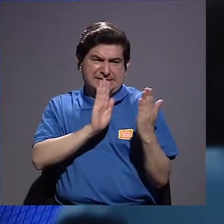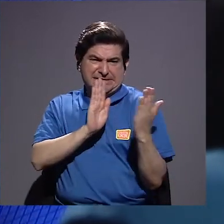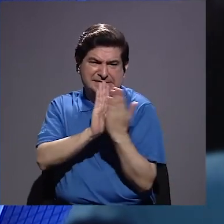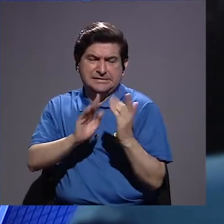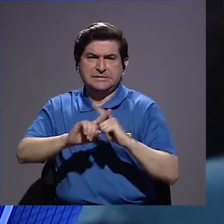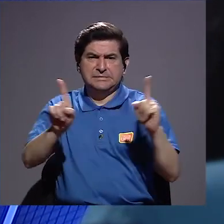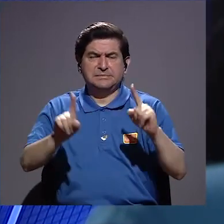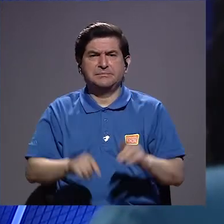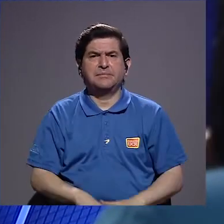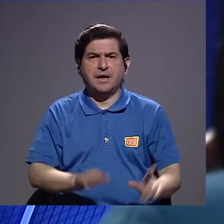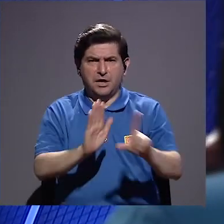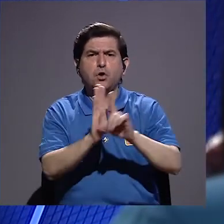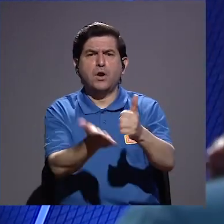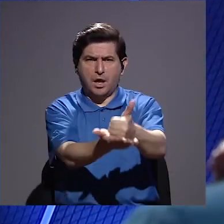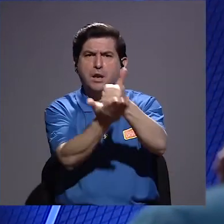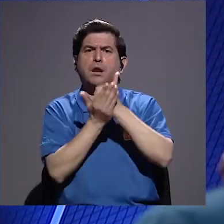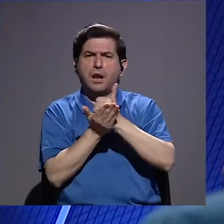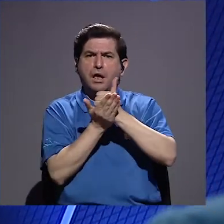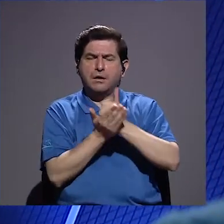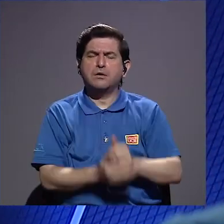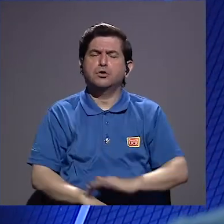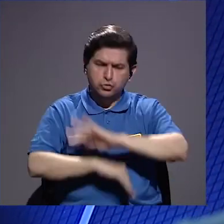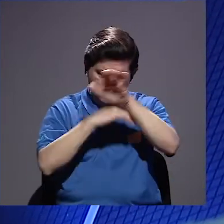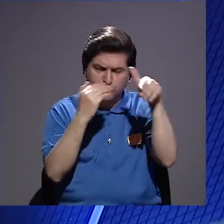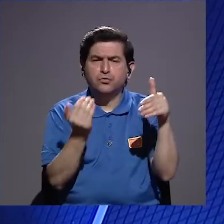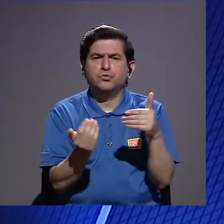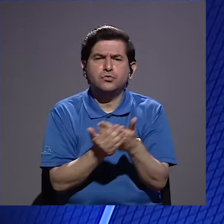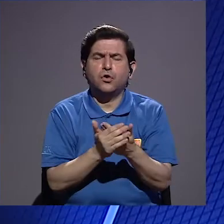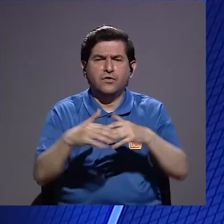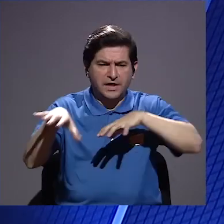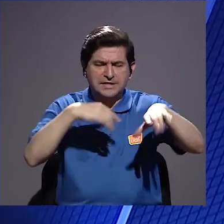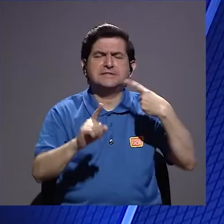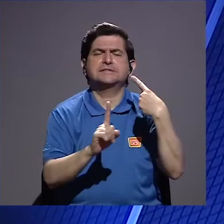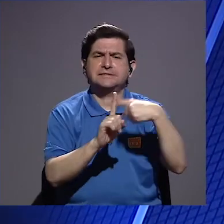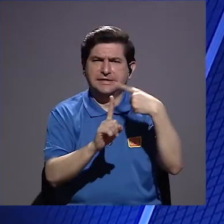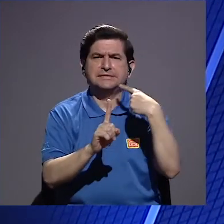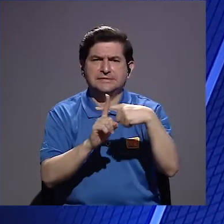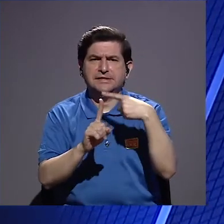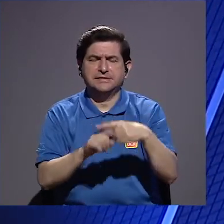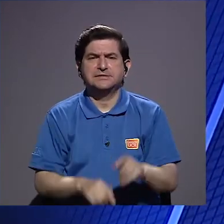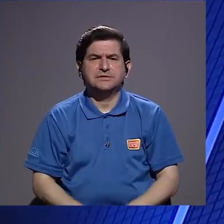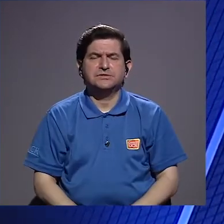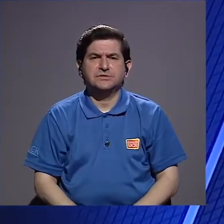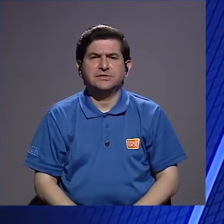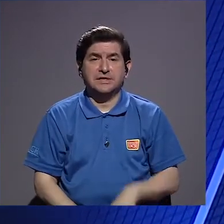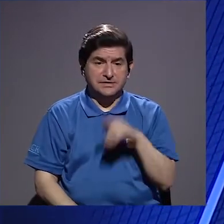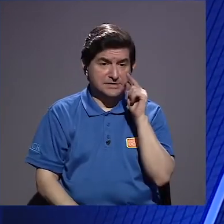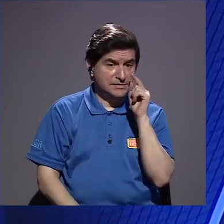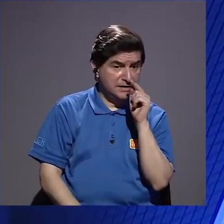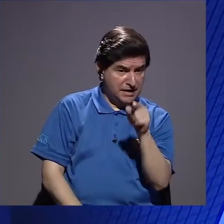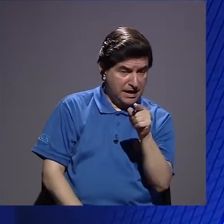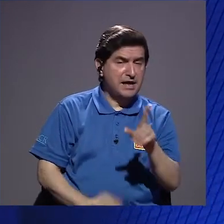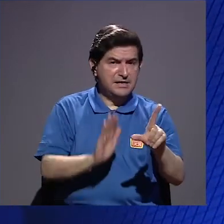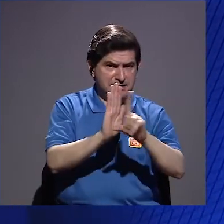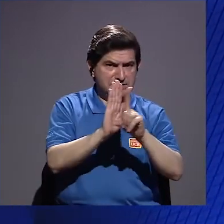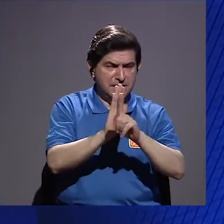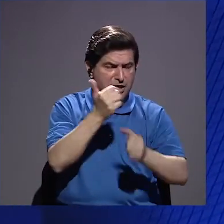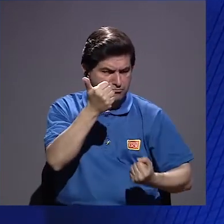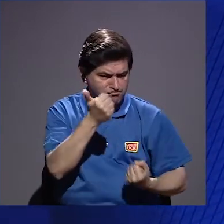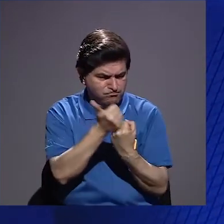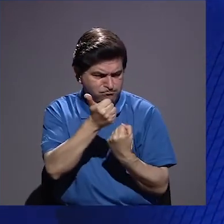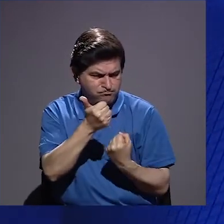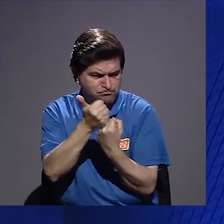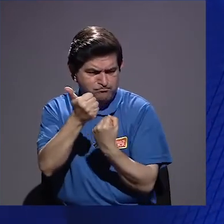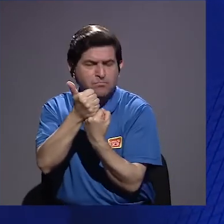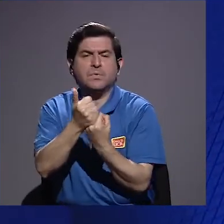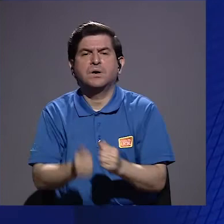que han servido muchísimo las leyes, todas las leyes de acciones afirmativas, basadas en acciones afirmativas,